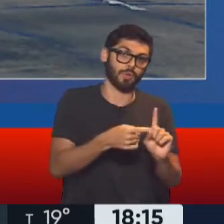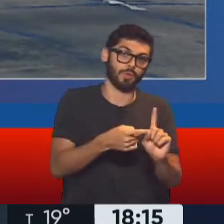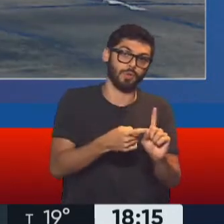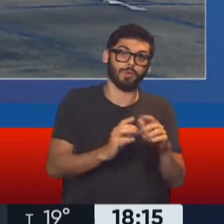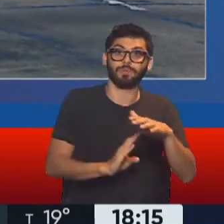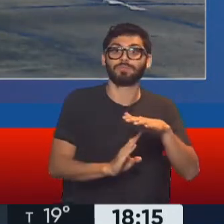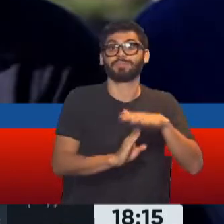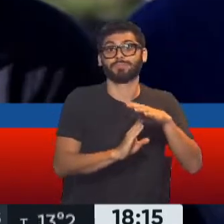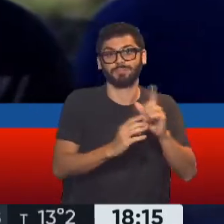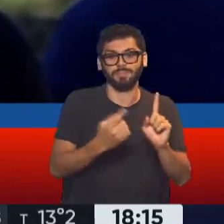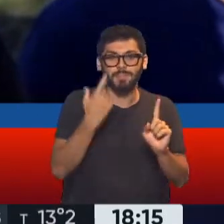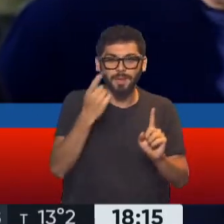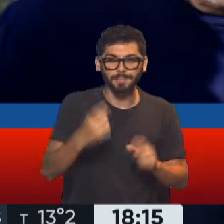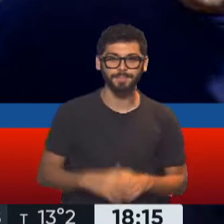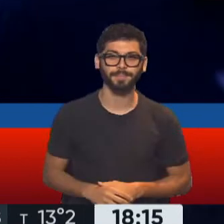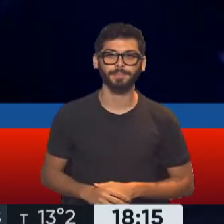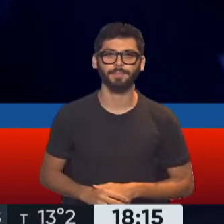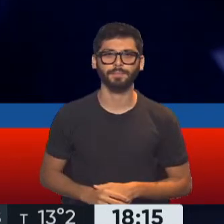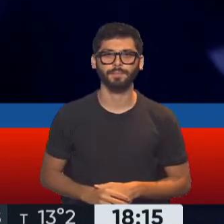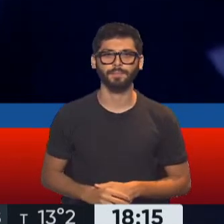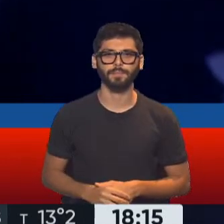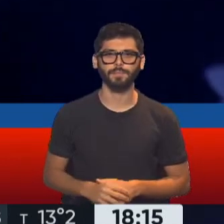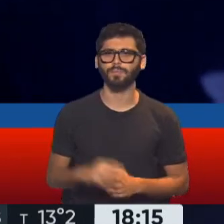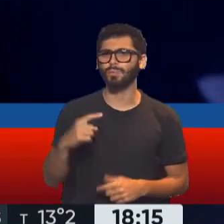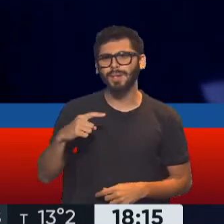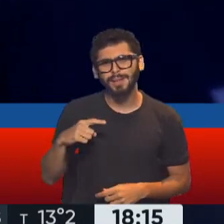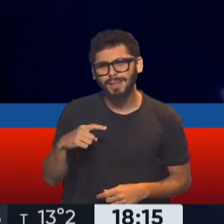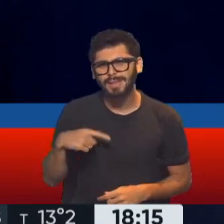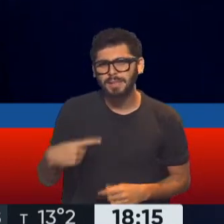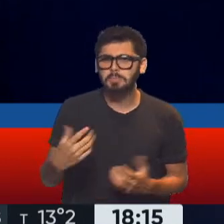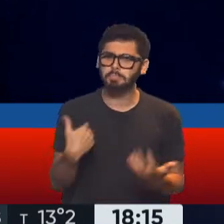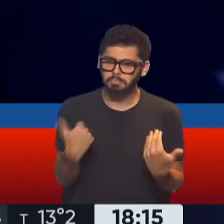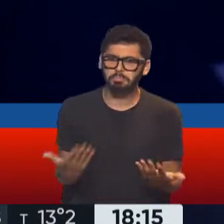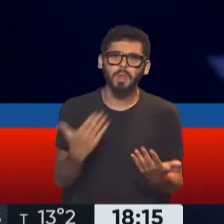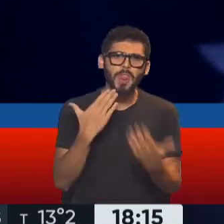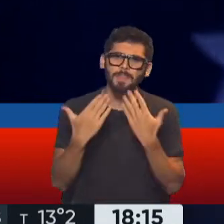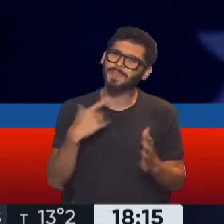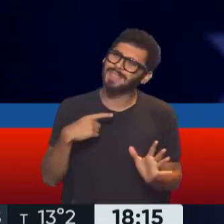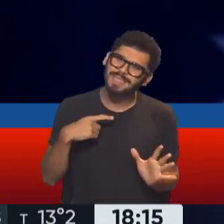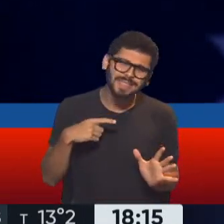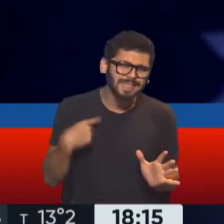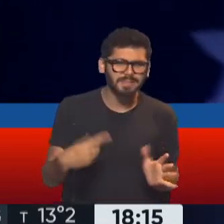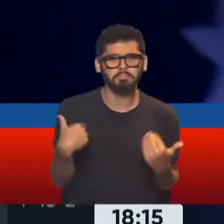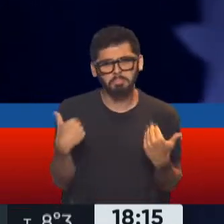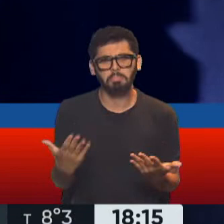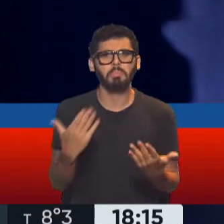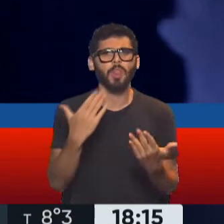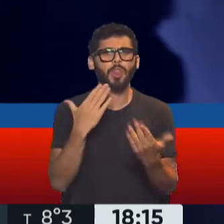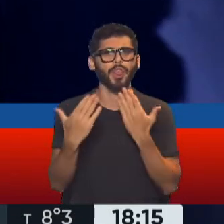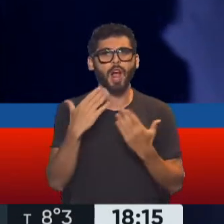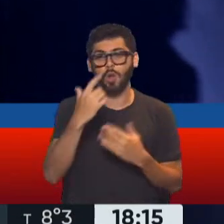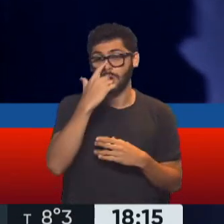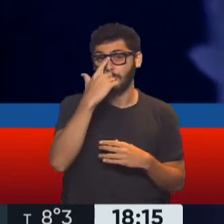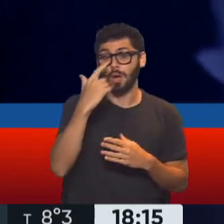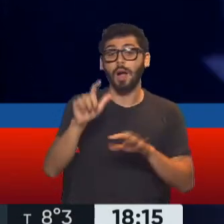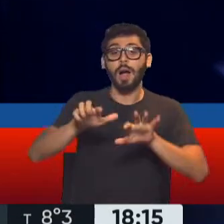mostrador en este caso. Escuchémoslo. Siempre estamos para dialogar, siempre vamos a estar dispuestos al diálogo y ya le